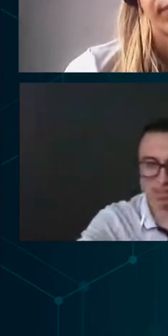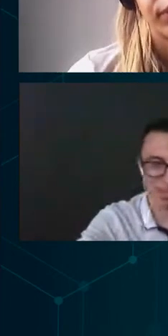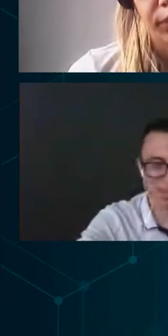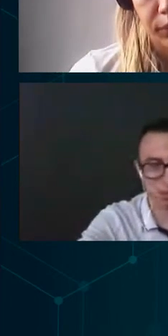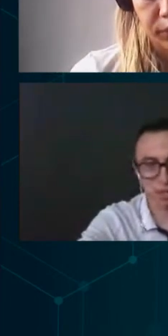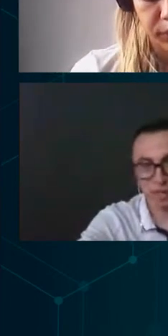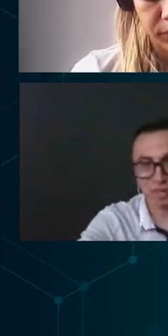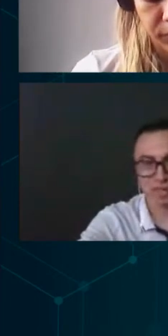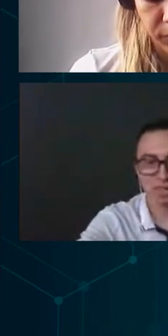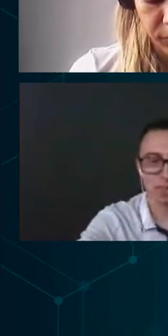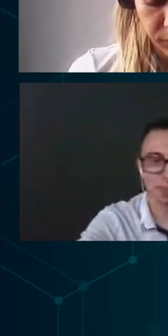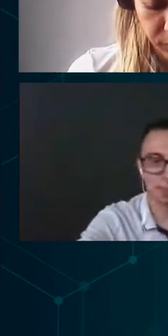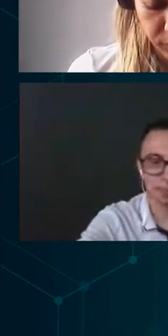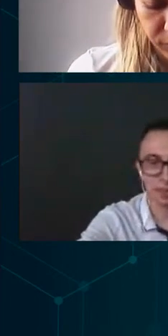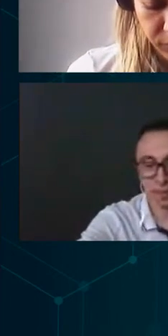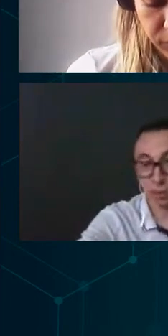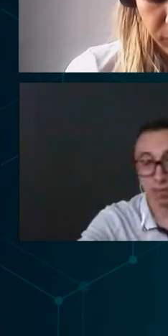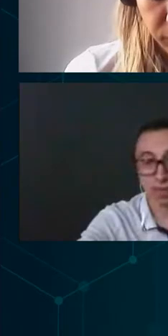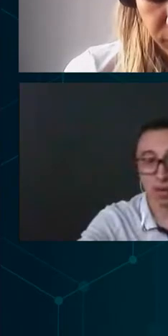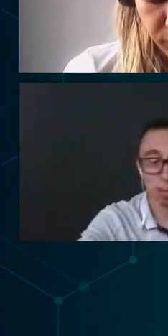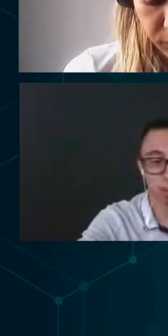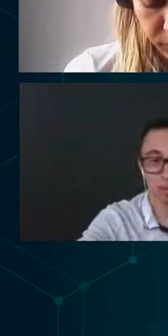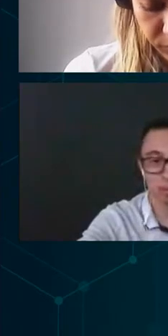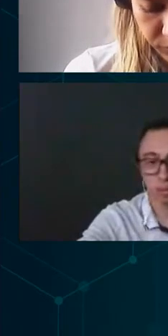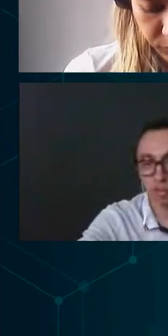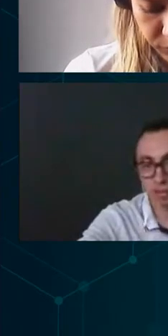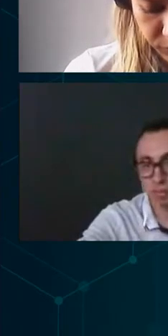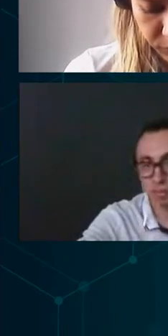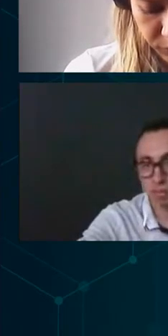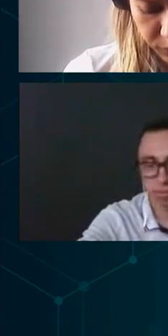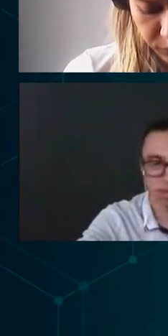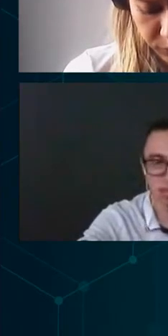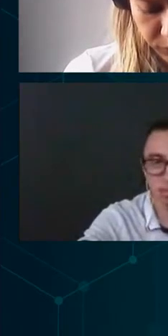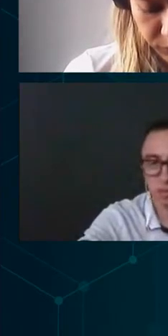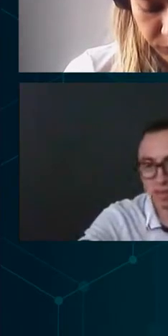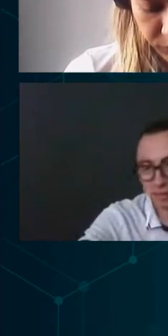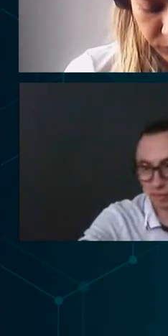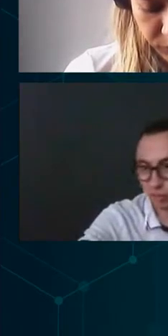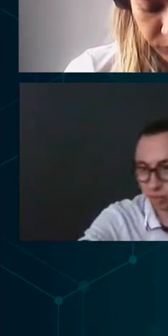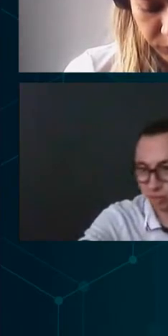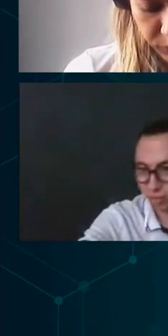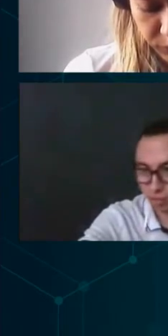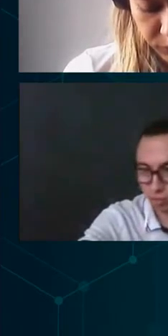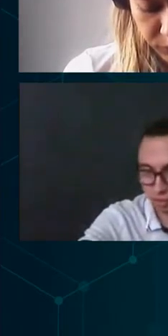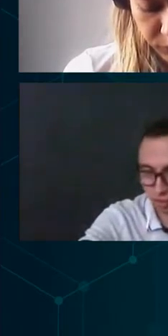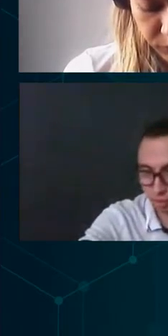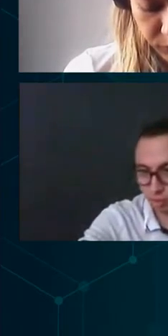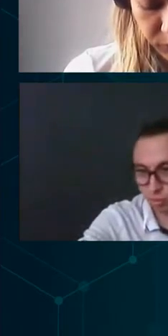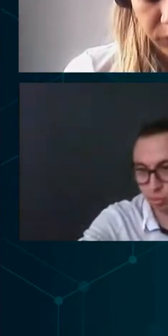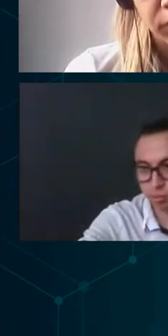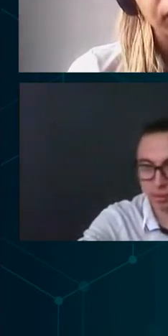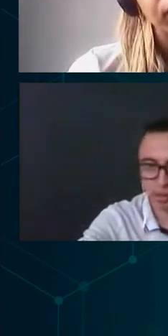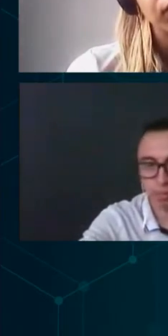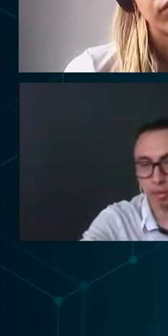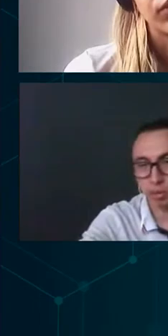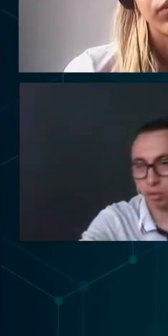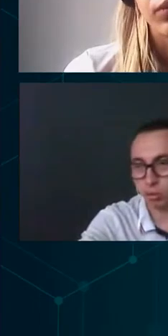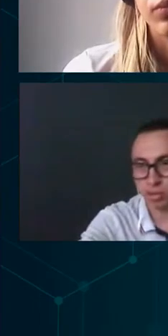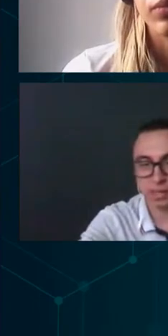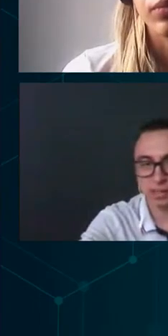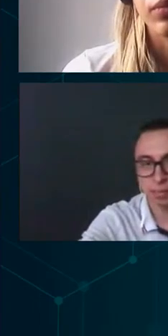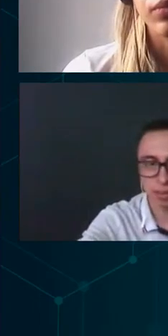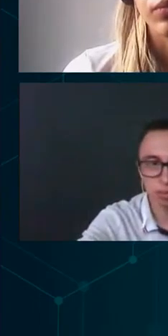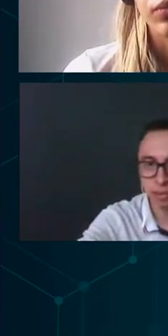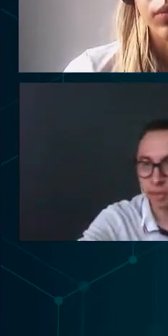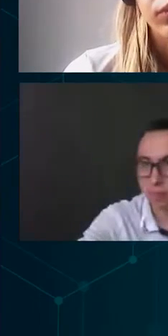muchísimas gracias a ustedes. Este contenido aporta muchísimo, muchísimo. Entonces tenemos 5 minutos para que el público